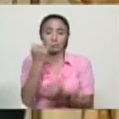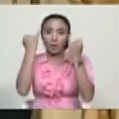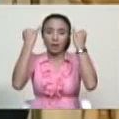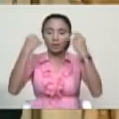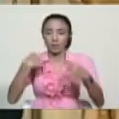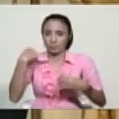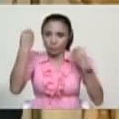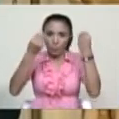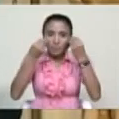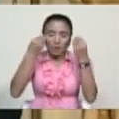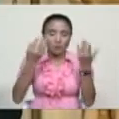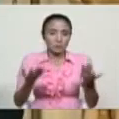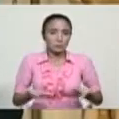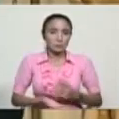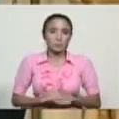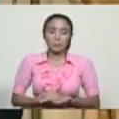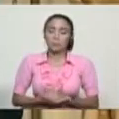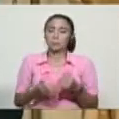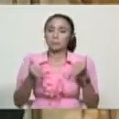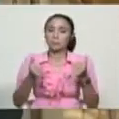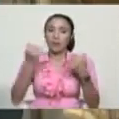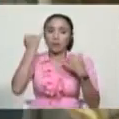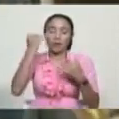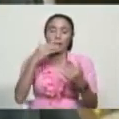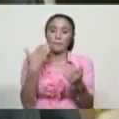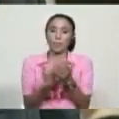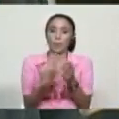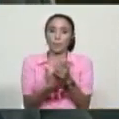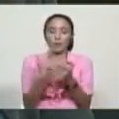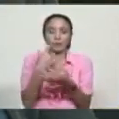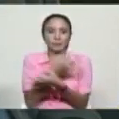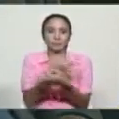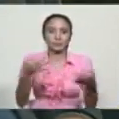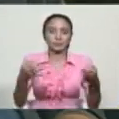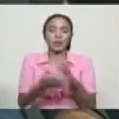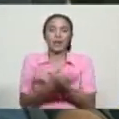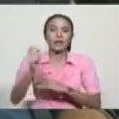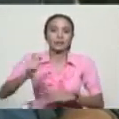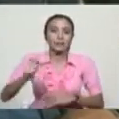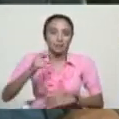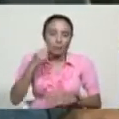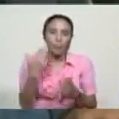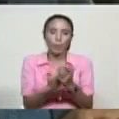que es una propuesta absolutamente necesaria